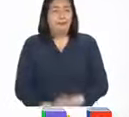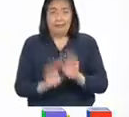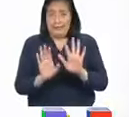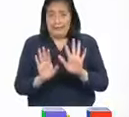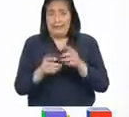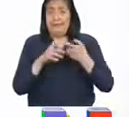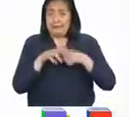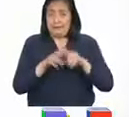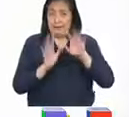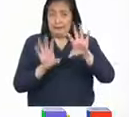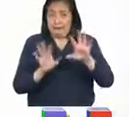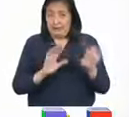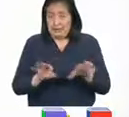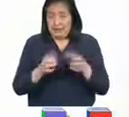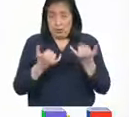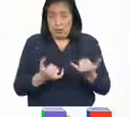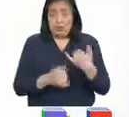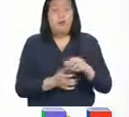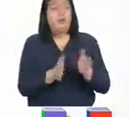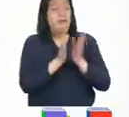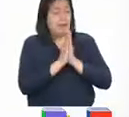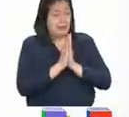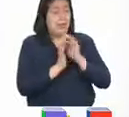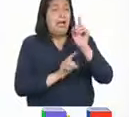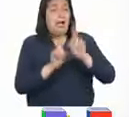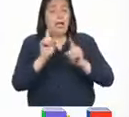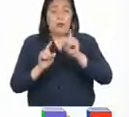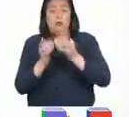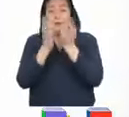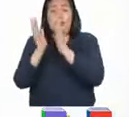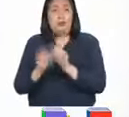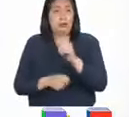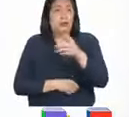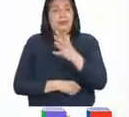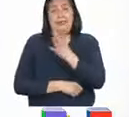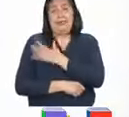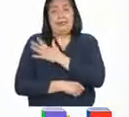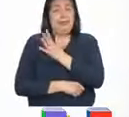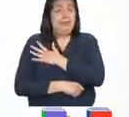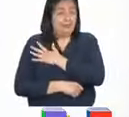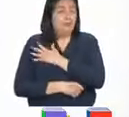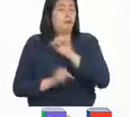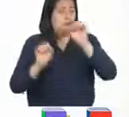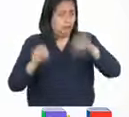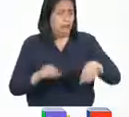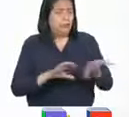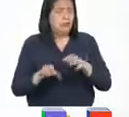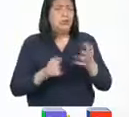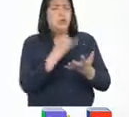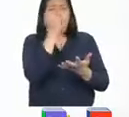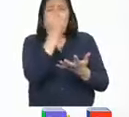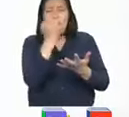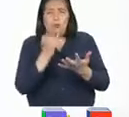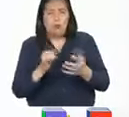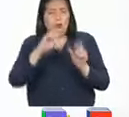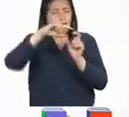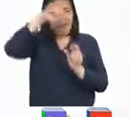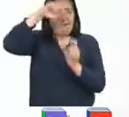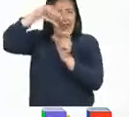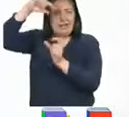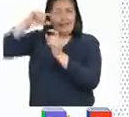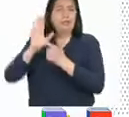Antes de comenzar la actividad de hoy, les pedí a algunos de mis estudiantes de quinto grado que hicieran un gráfico de barras